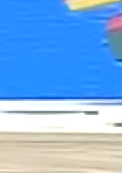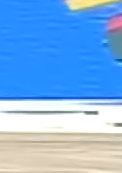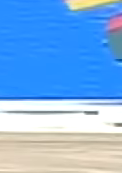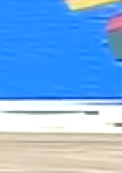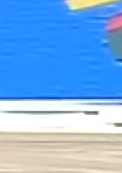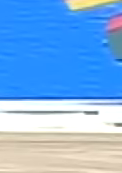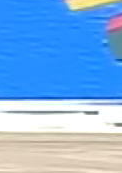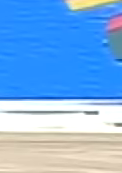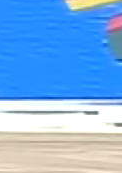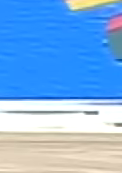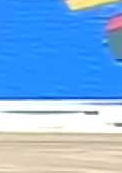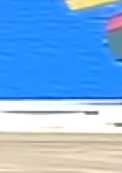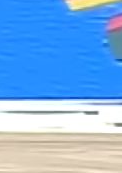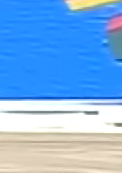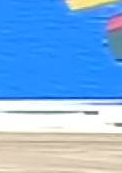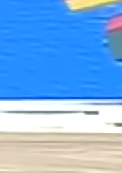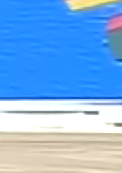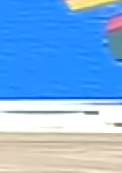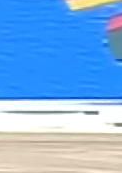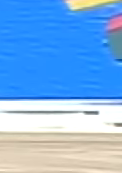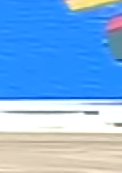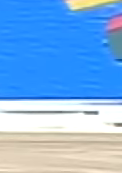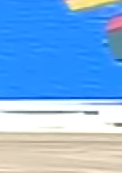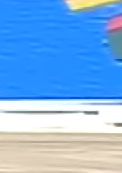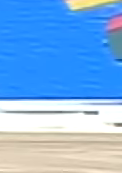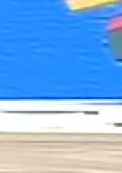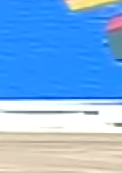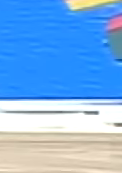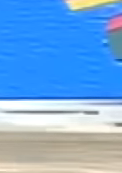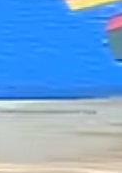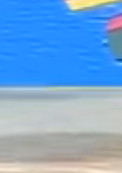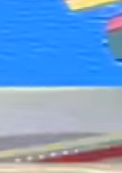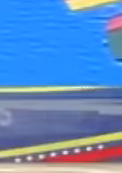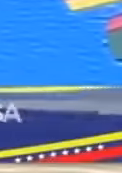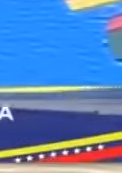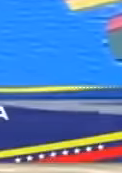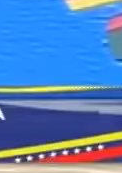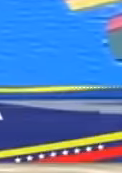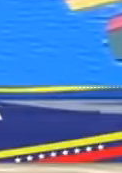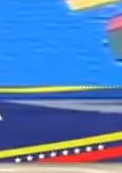y parte de las dos primeras décadas del siglo XXI.